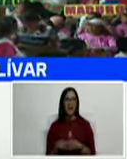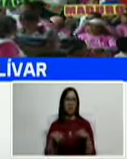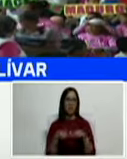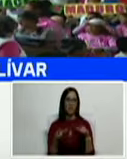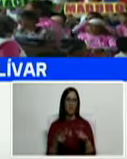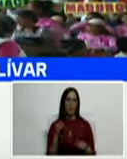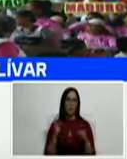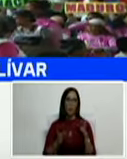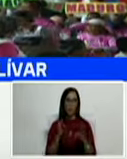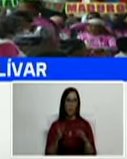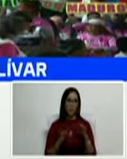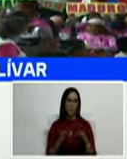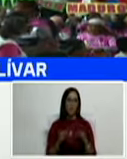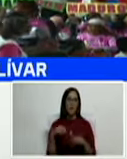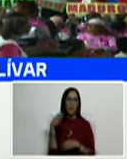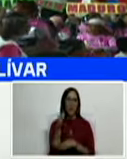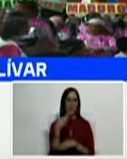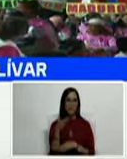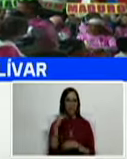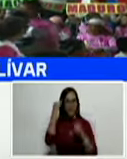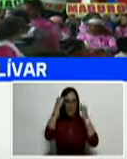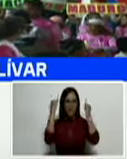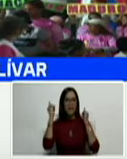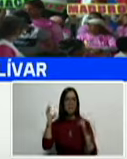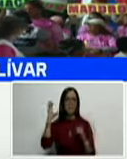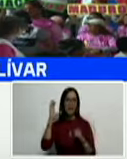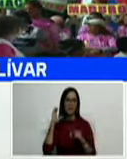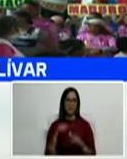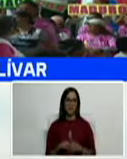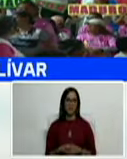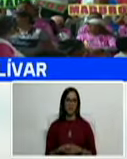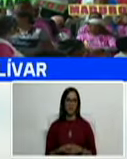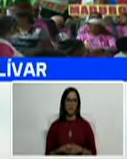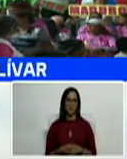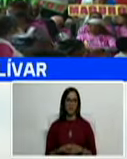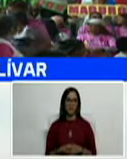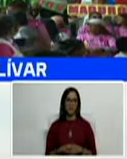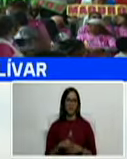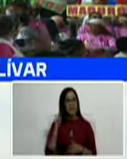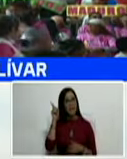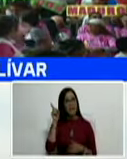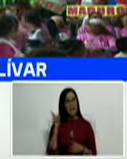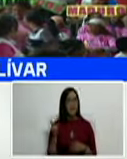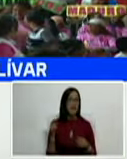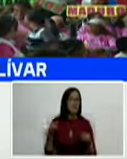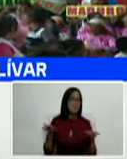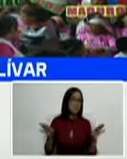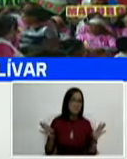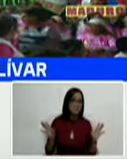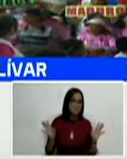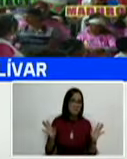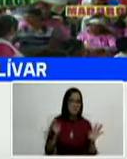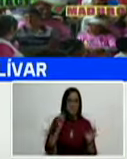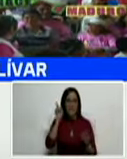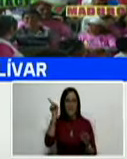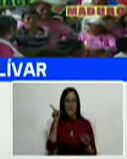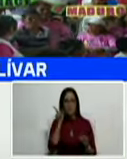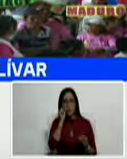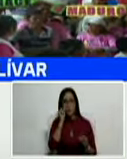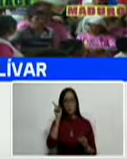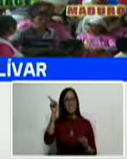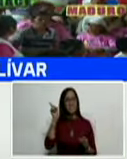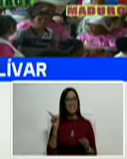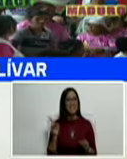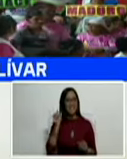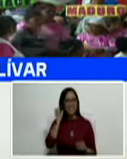justa, a una bandera, a una idea de patria. Allá ellos y ellas, nido de